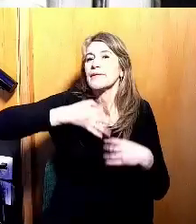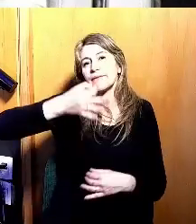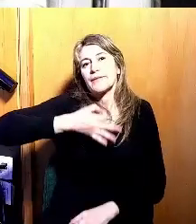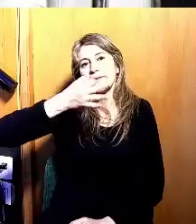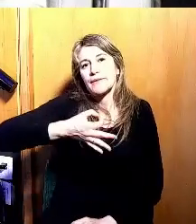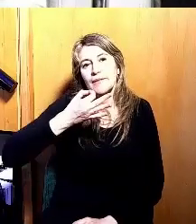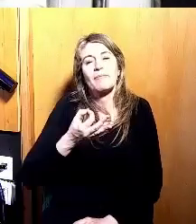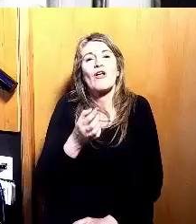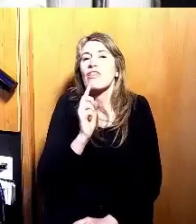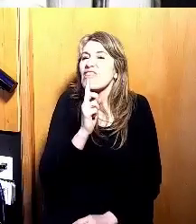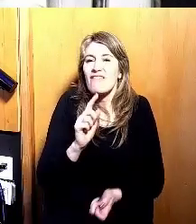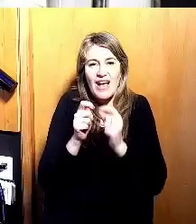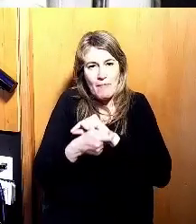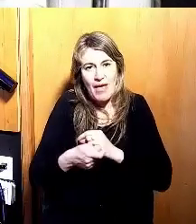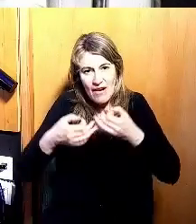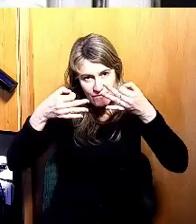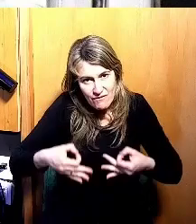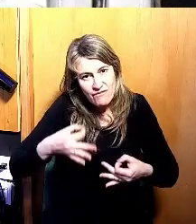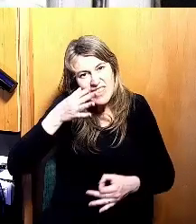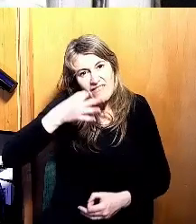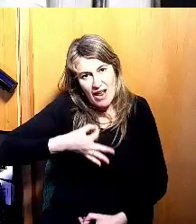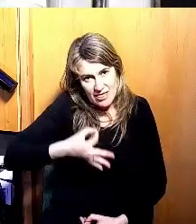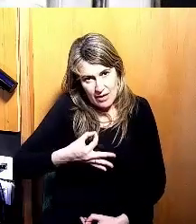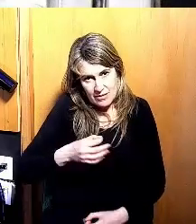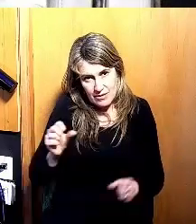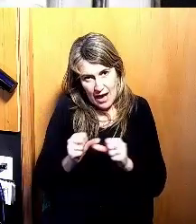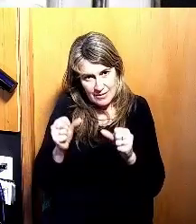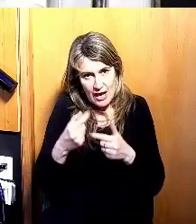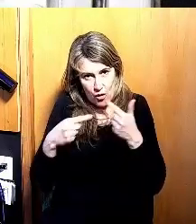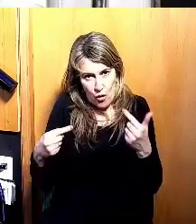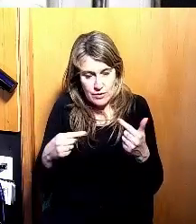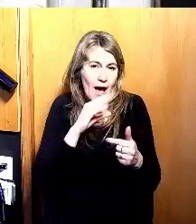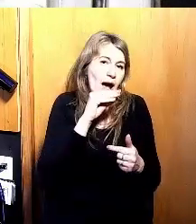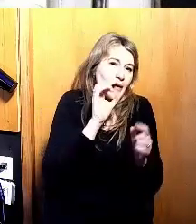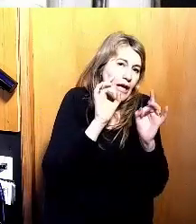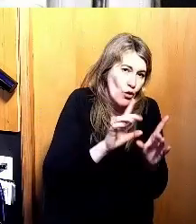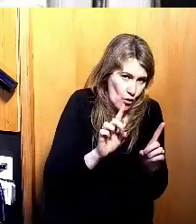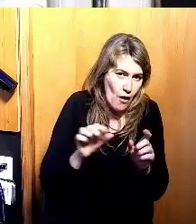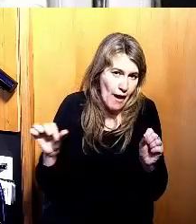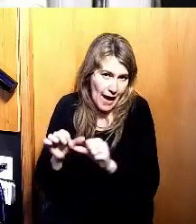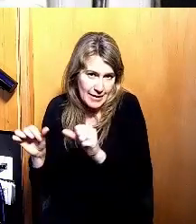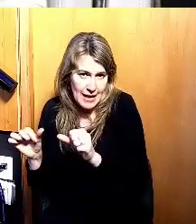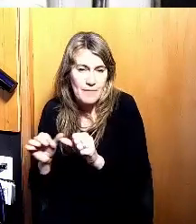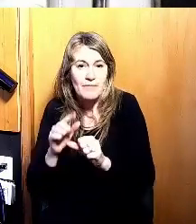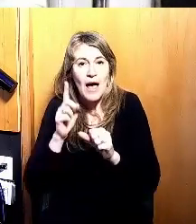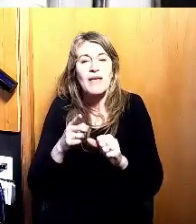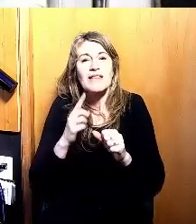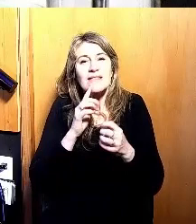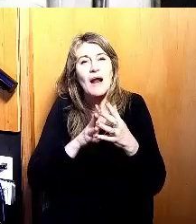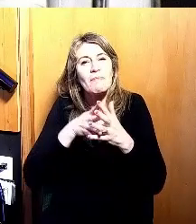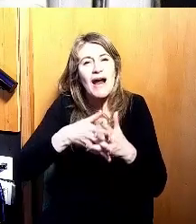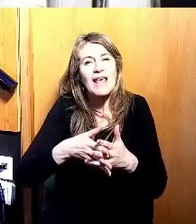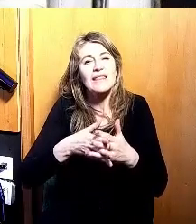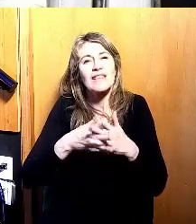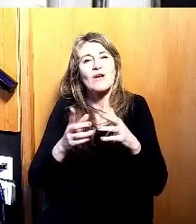vamos a cambiar la forma de hacer las cosas. ¿Qué más? Sistemas más eficientes, transparentes e inclusivos. Mostramos datos,